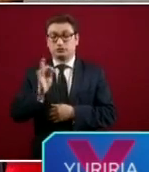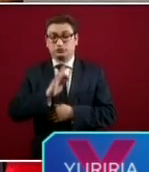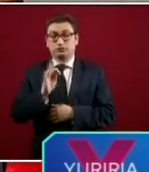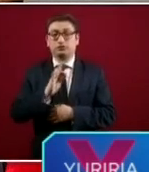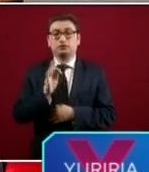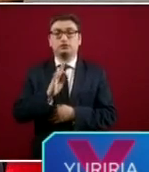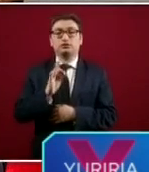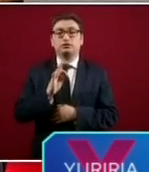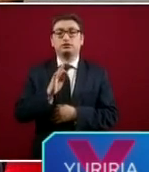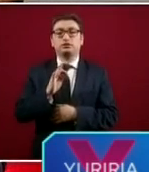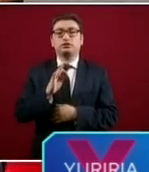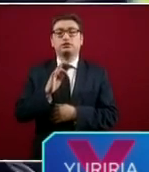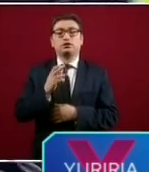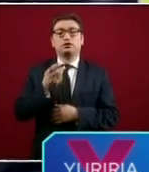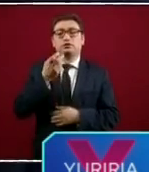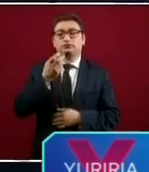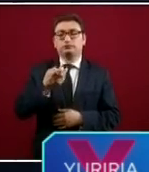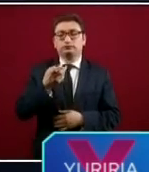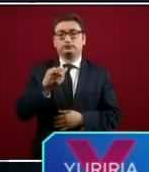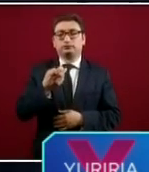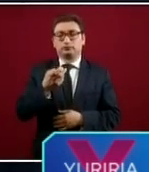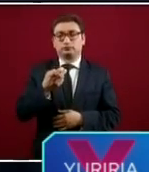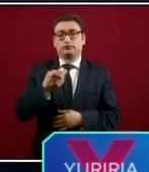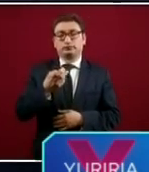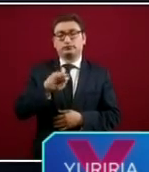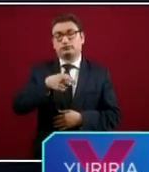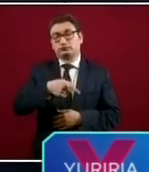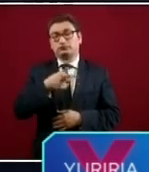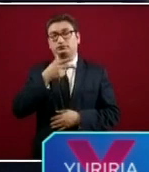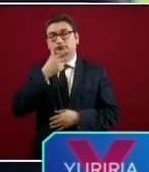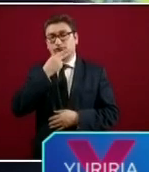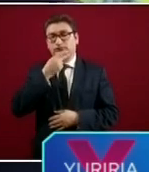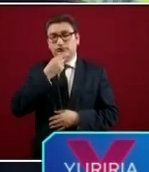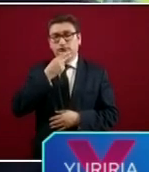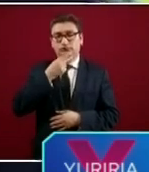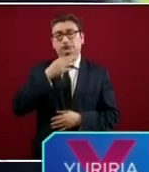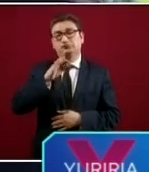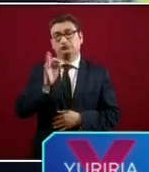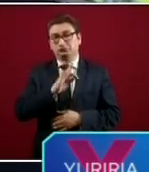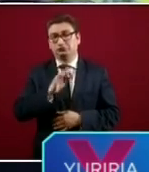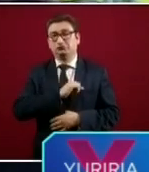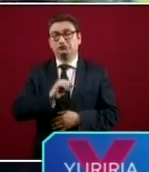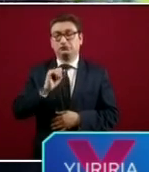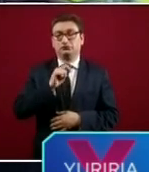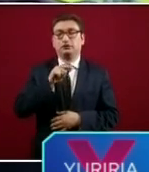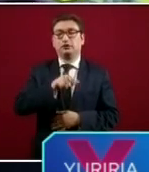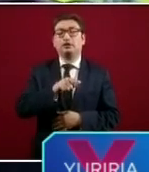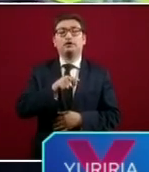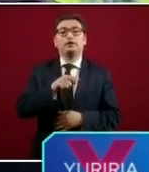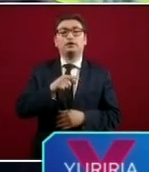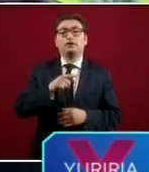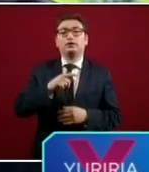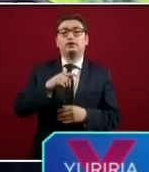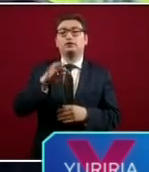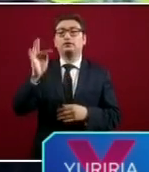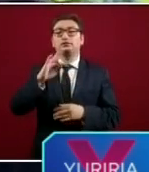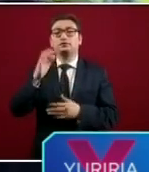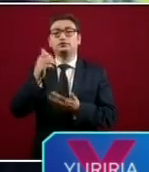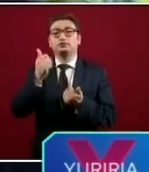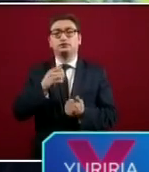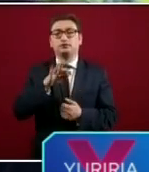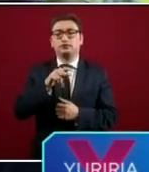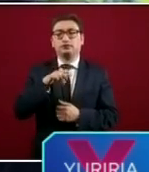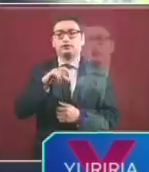vinculación de este presunto delincuente con la introducción de fentanilo